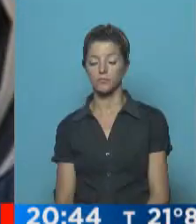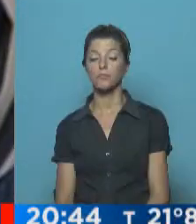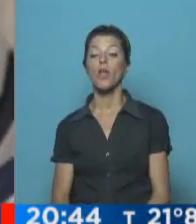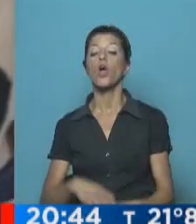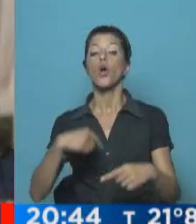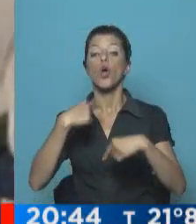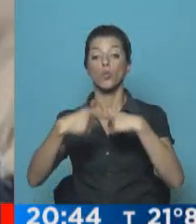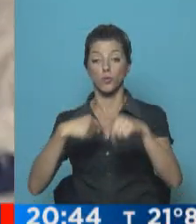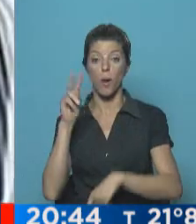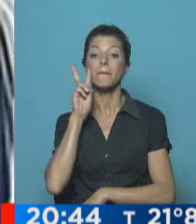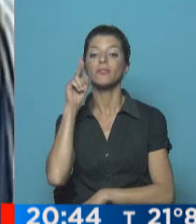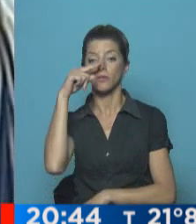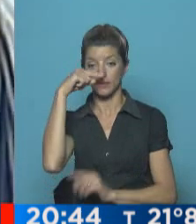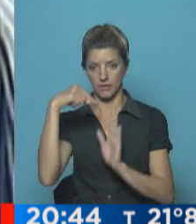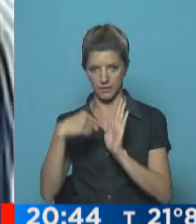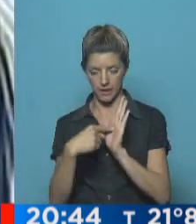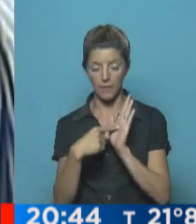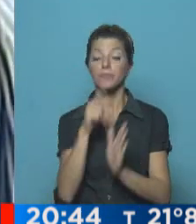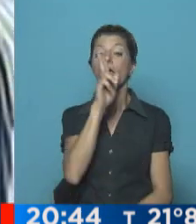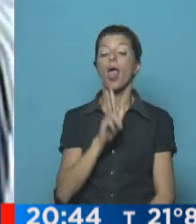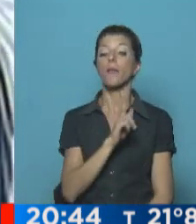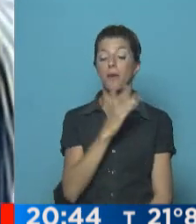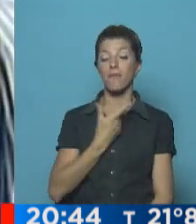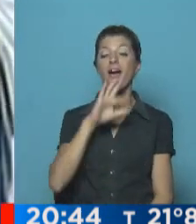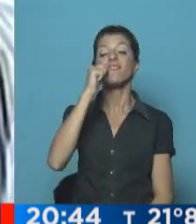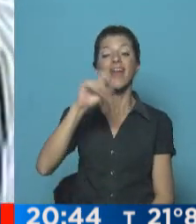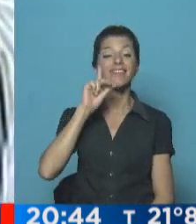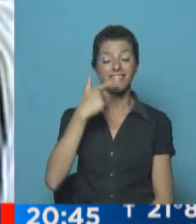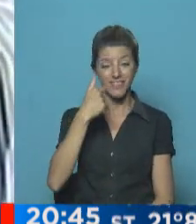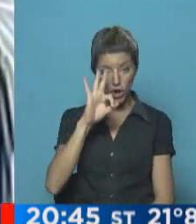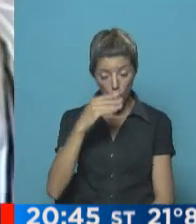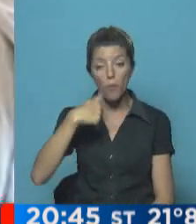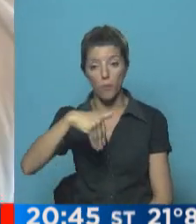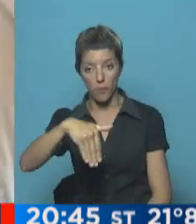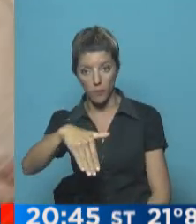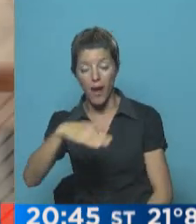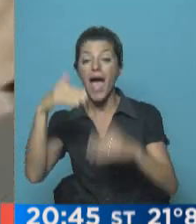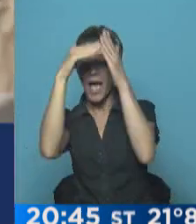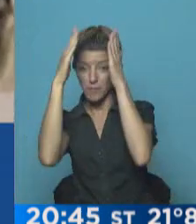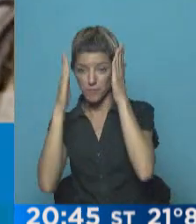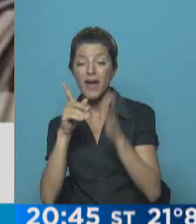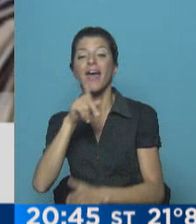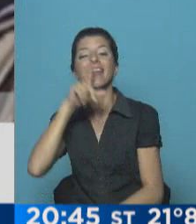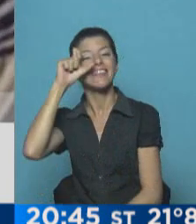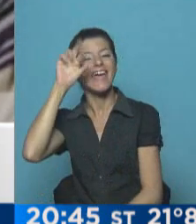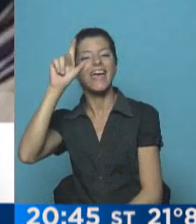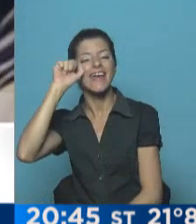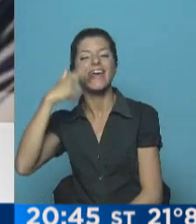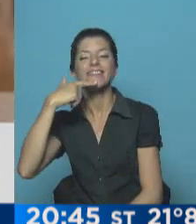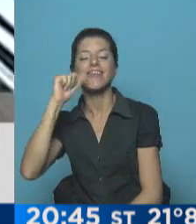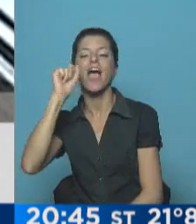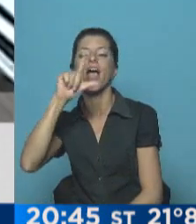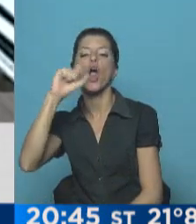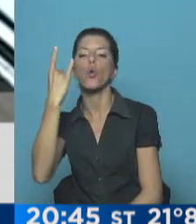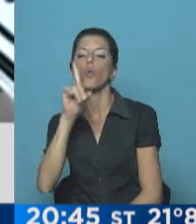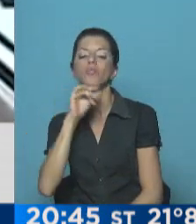Continuamos en Misión 7 Central. El Papa Francisco canonizará a la Madre Teresa de Calcuta el 4 de septiembre de 2016, después de reconocerle